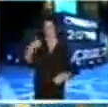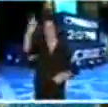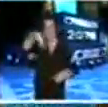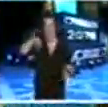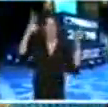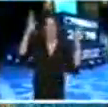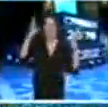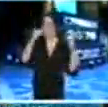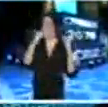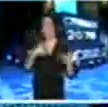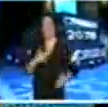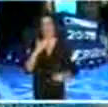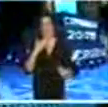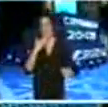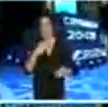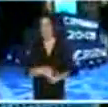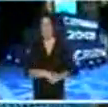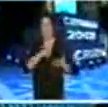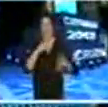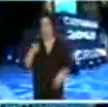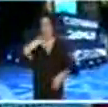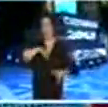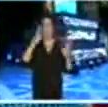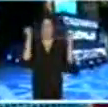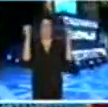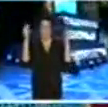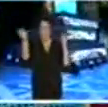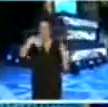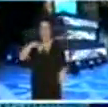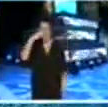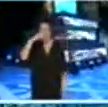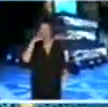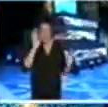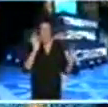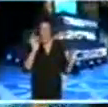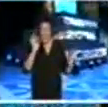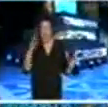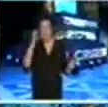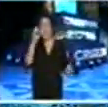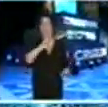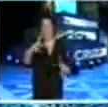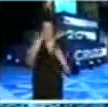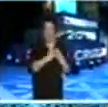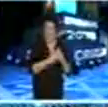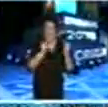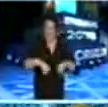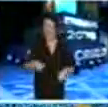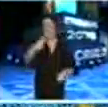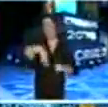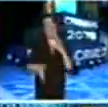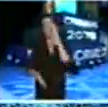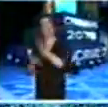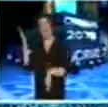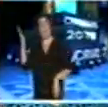gracias. Vamos con nuestra despedida. Todos se la saben. Cántenla con nosotros. y ya